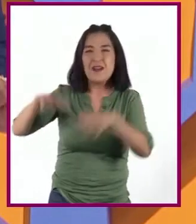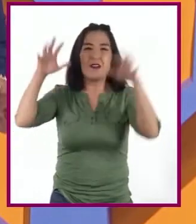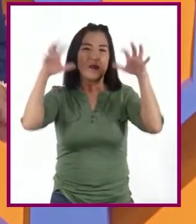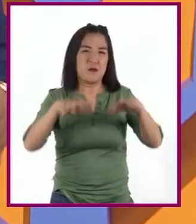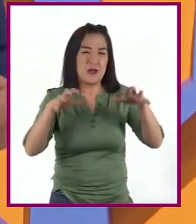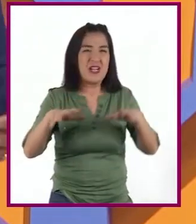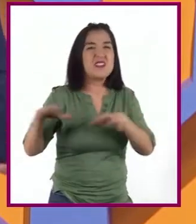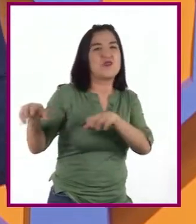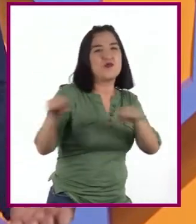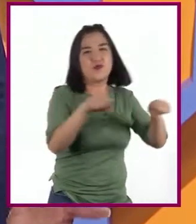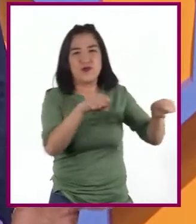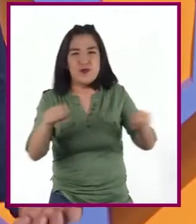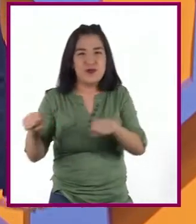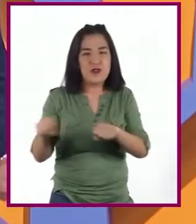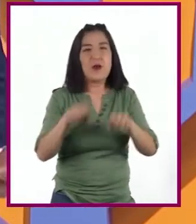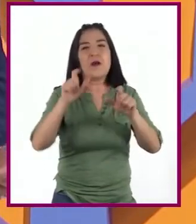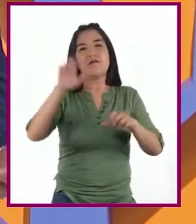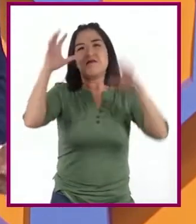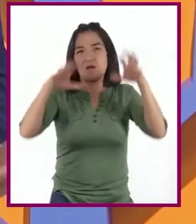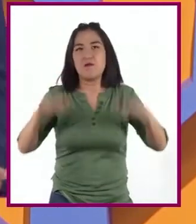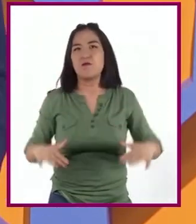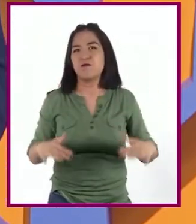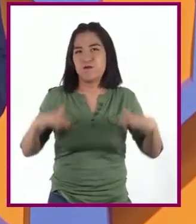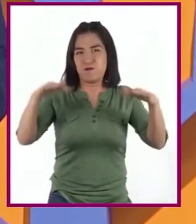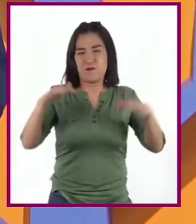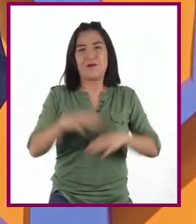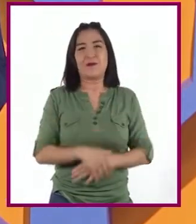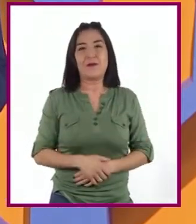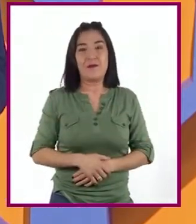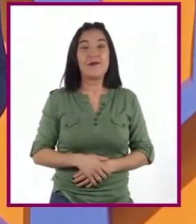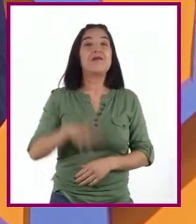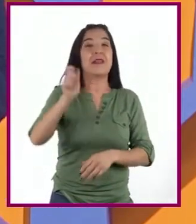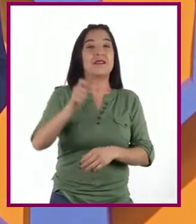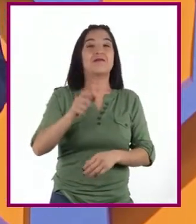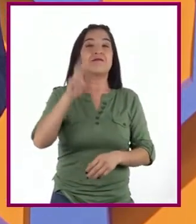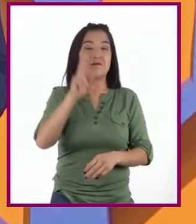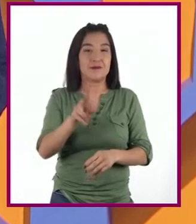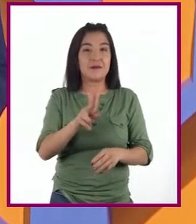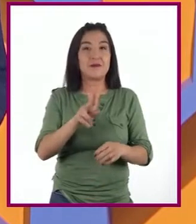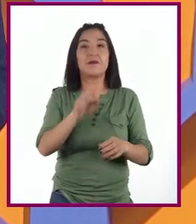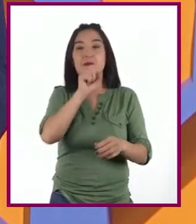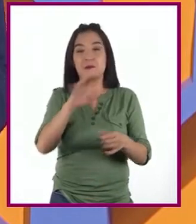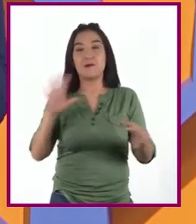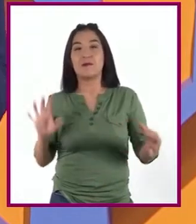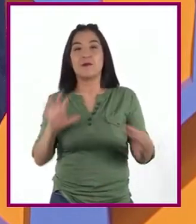como terremotos o inundaciones. A lo anterior se le agregan las